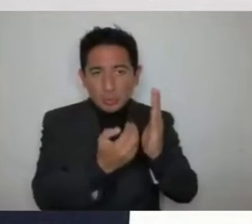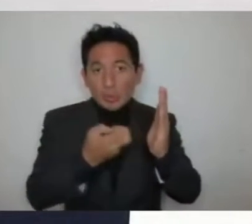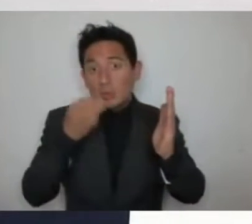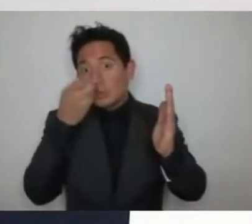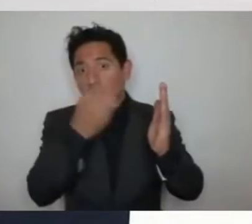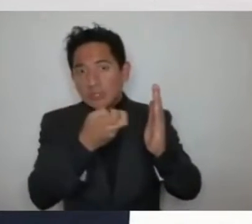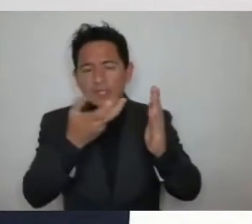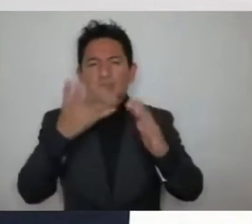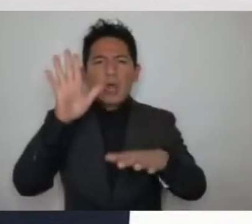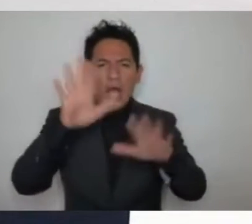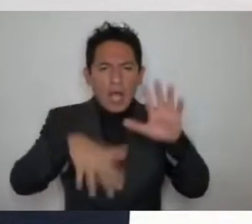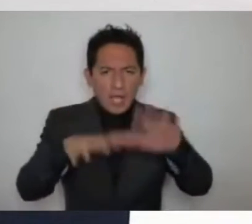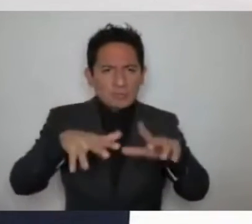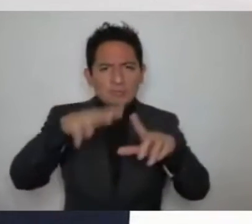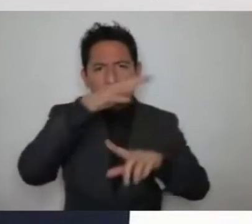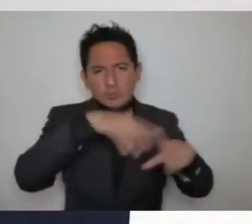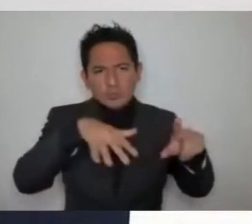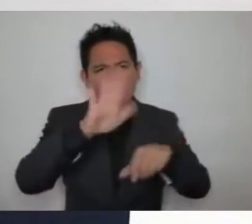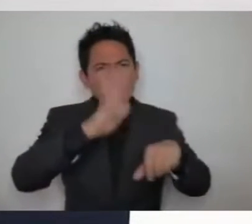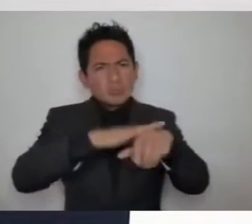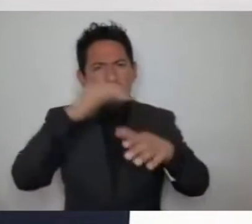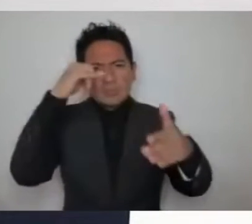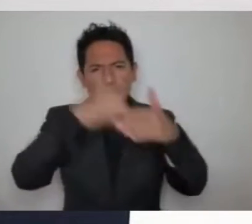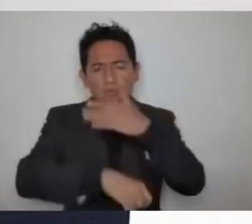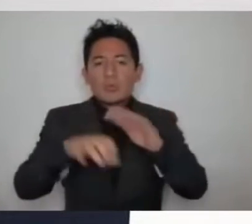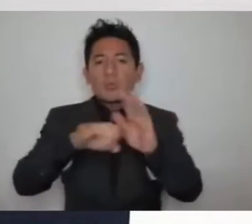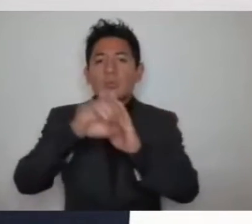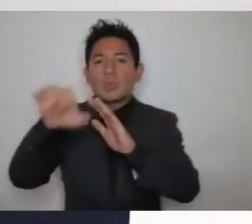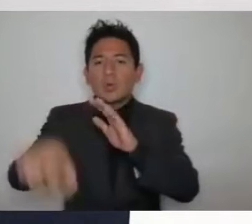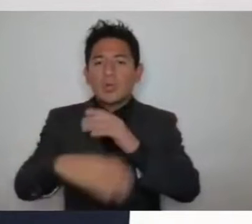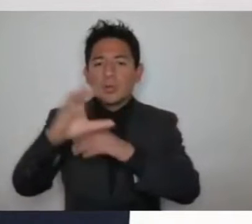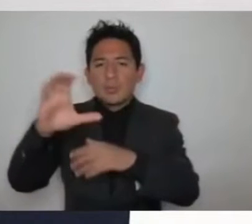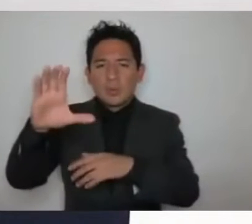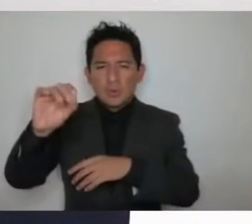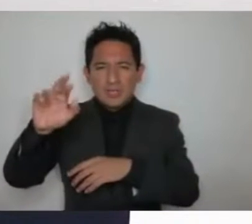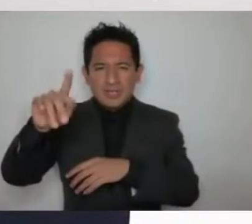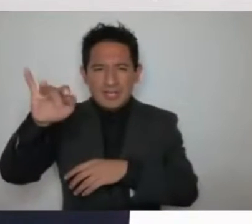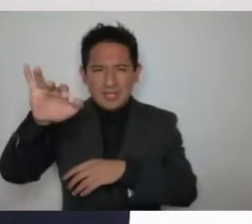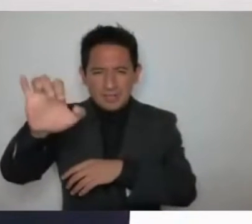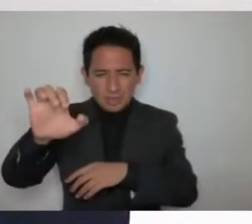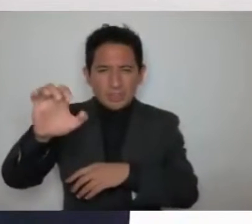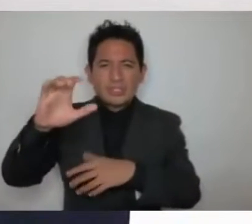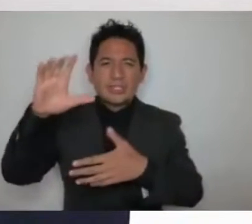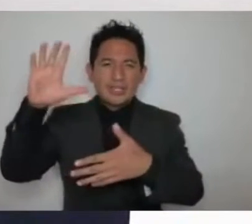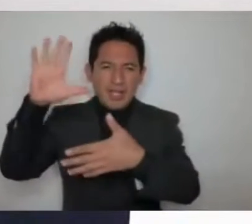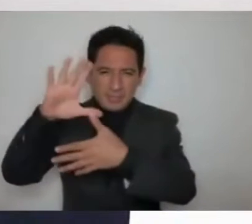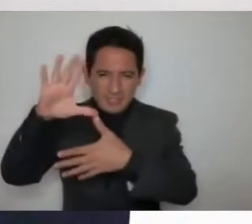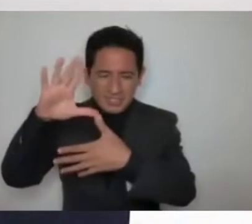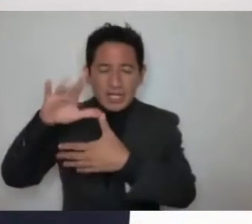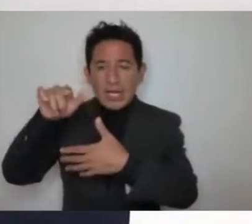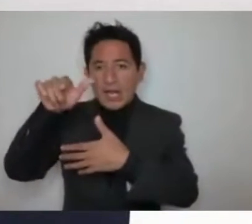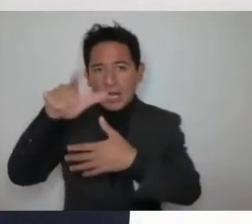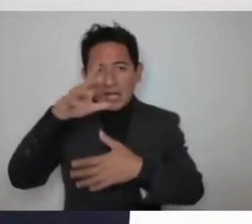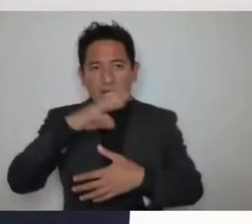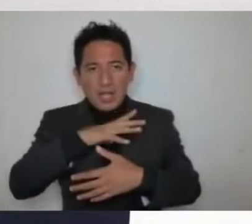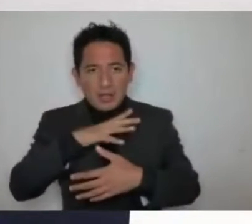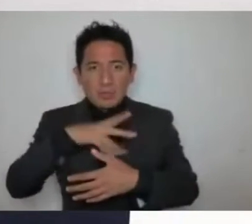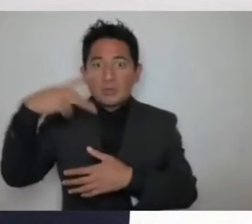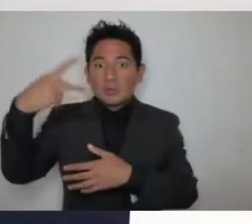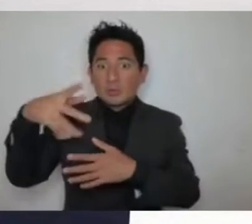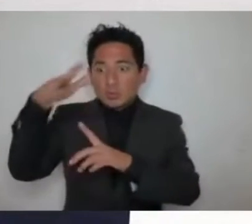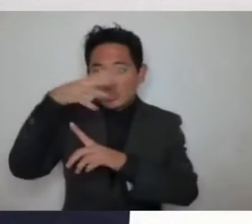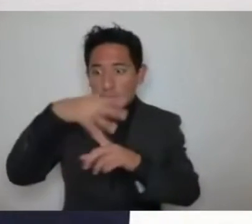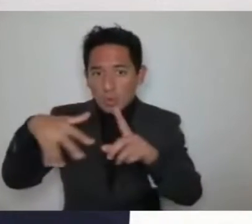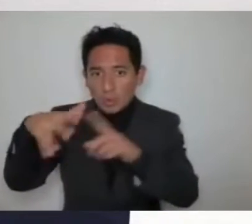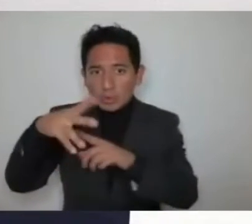profundizado por ejemplo en sentencias de la Corte Interamericana en el caso Reyes Rodríguez y alpízar que que señala en particular como el